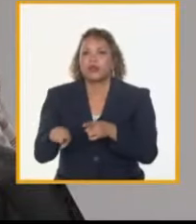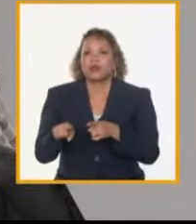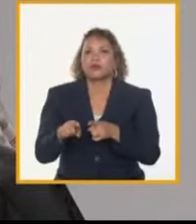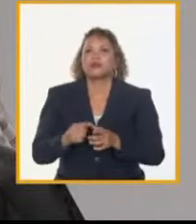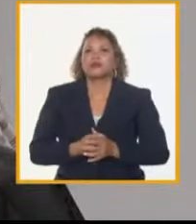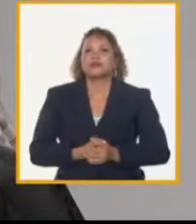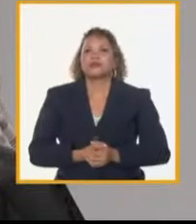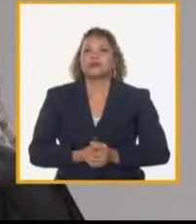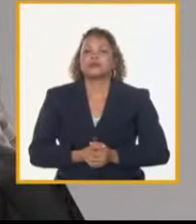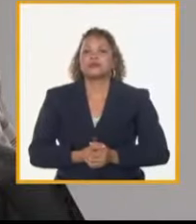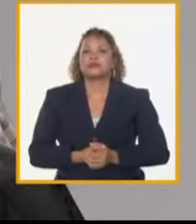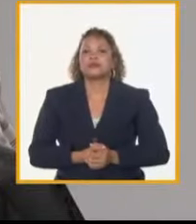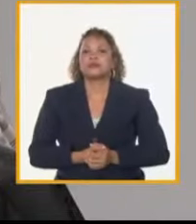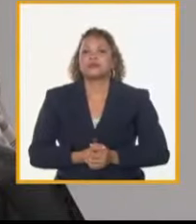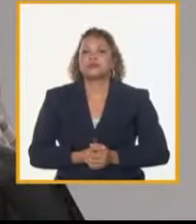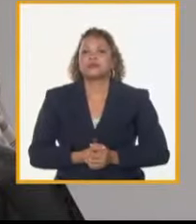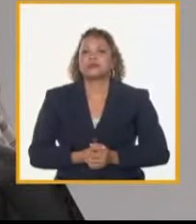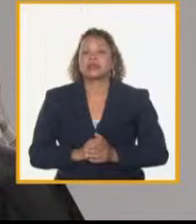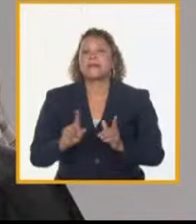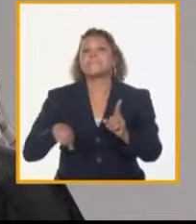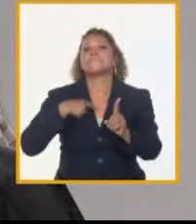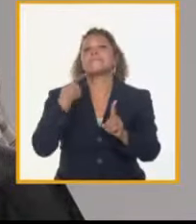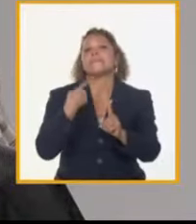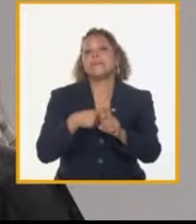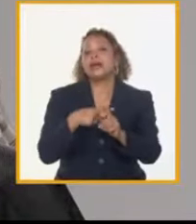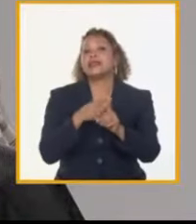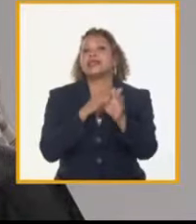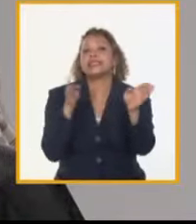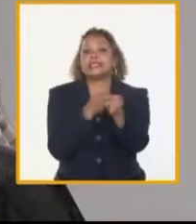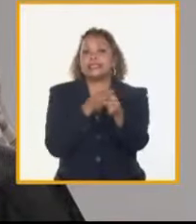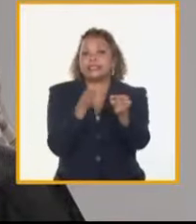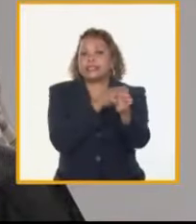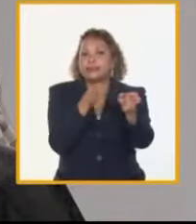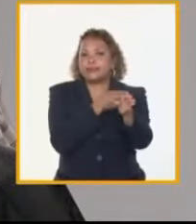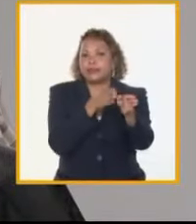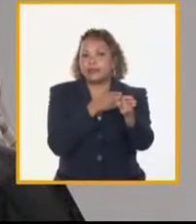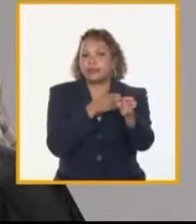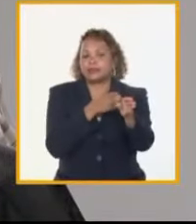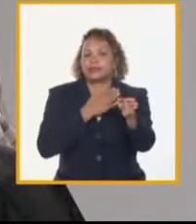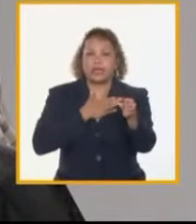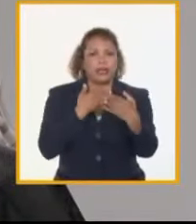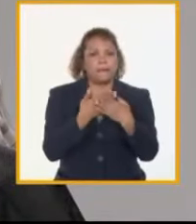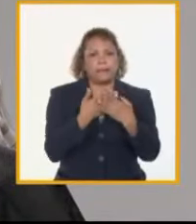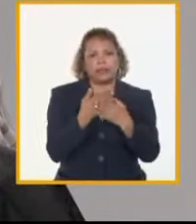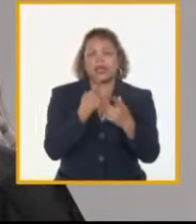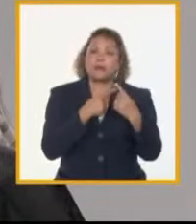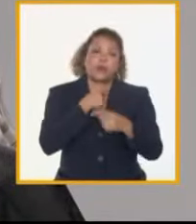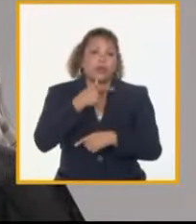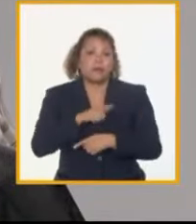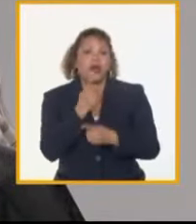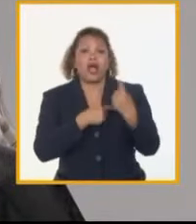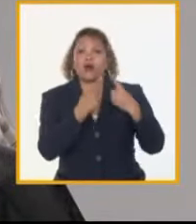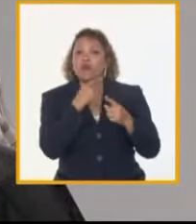manifiesto además un grupo de indisciplina propias del factor clave nuestro, algunos choferes que